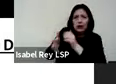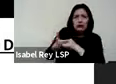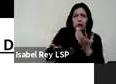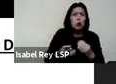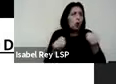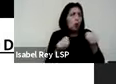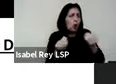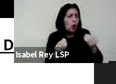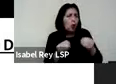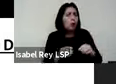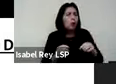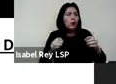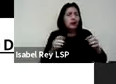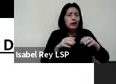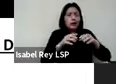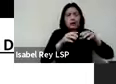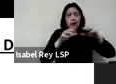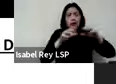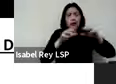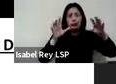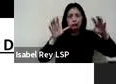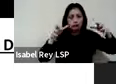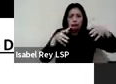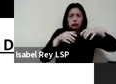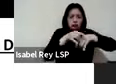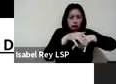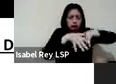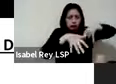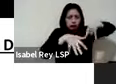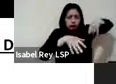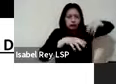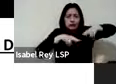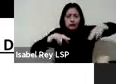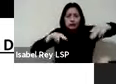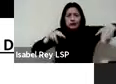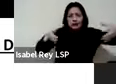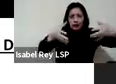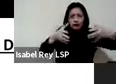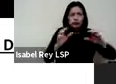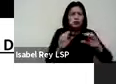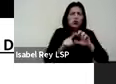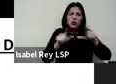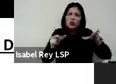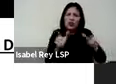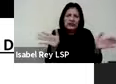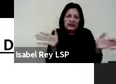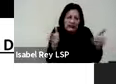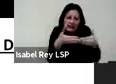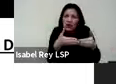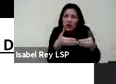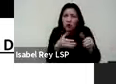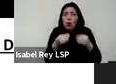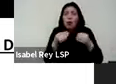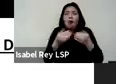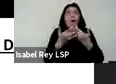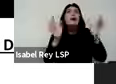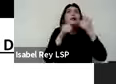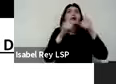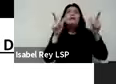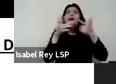¿Estoy en un auditorio? ¿Dónde estoy? ¿En un ambiente cerrado o estoy al aire libre?